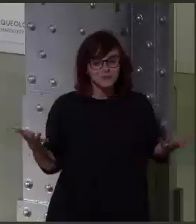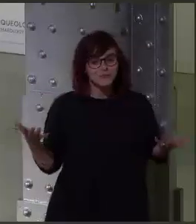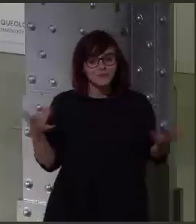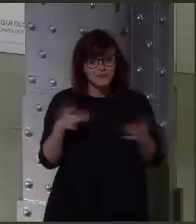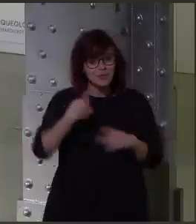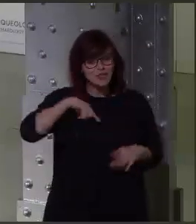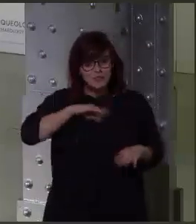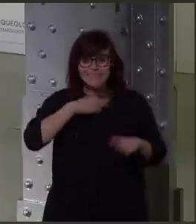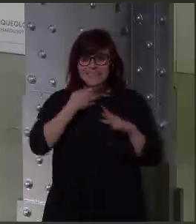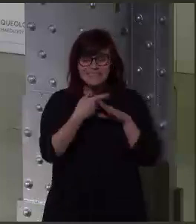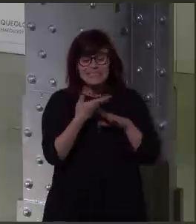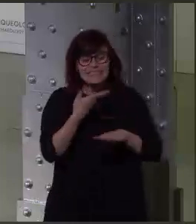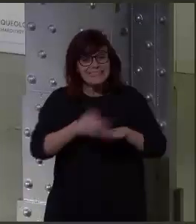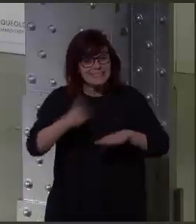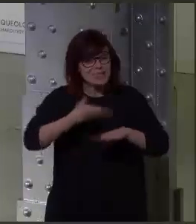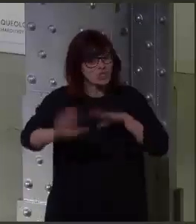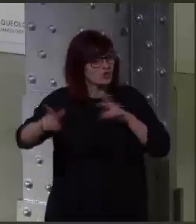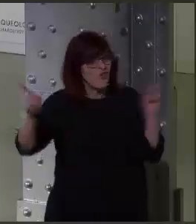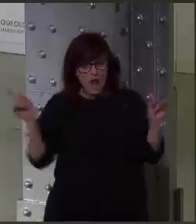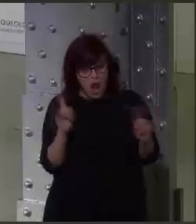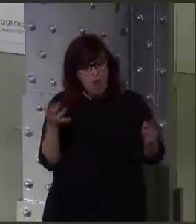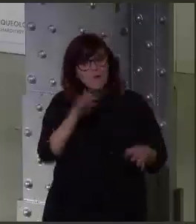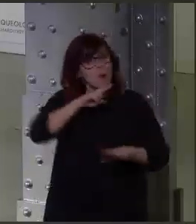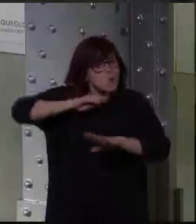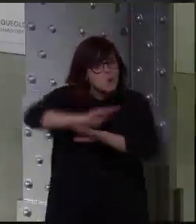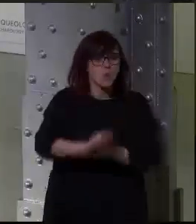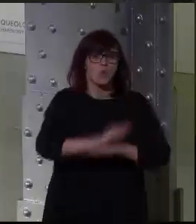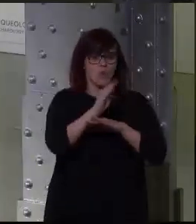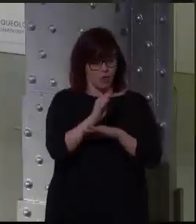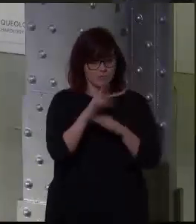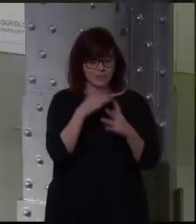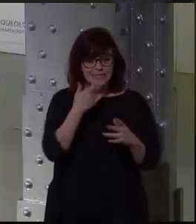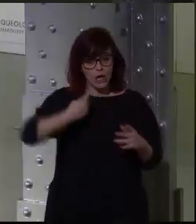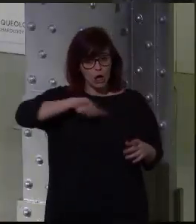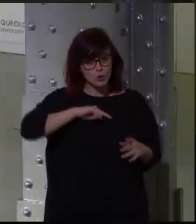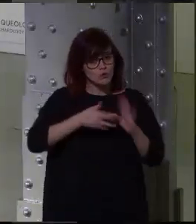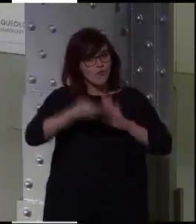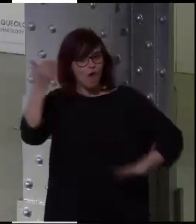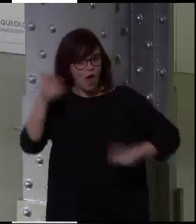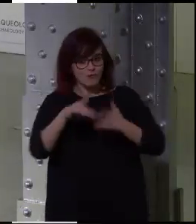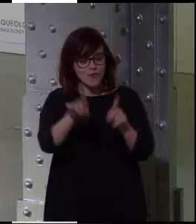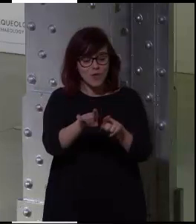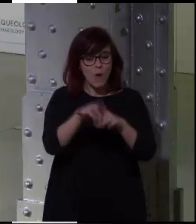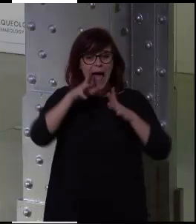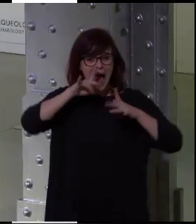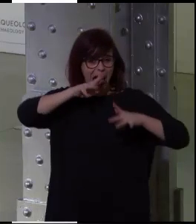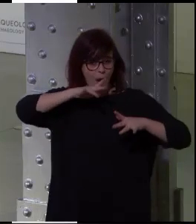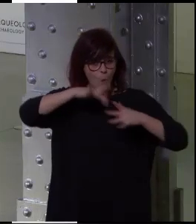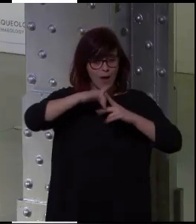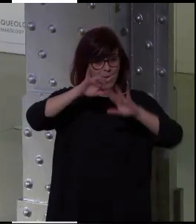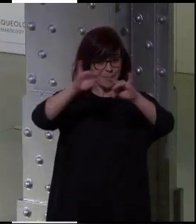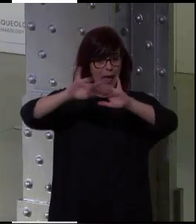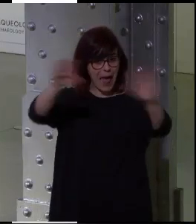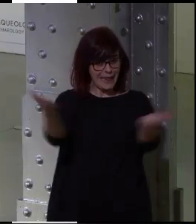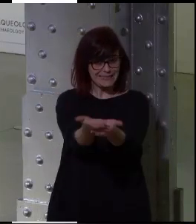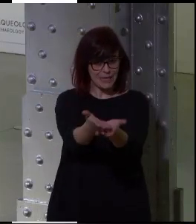ver que no tenemos tanta, y por eso tenemos que cuidarla tanto. Si nosotros quitamos ahora mismo todo el agua del